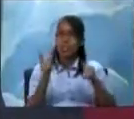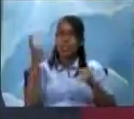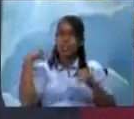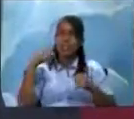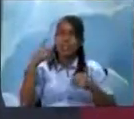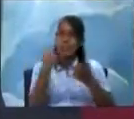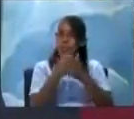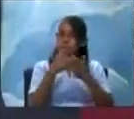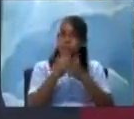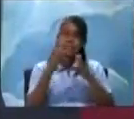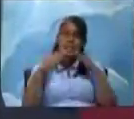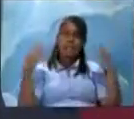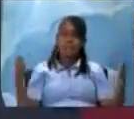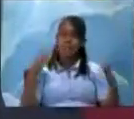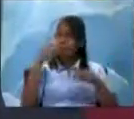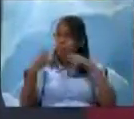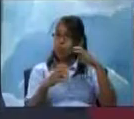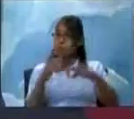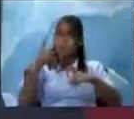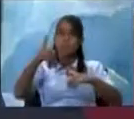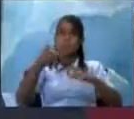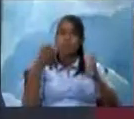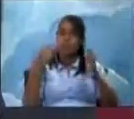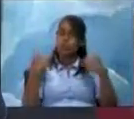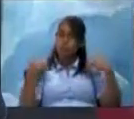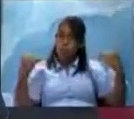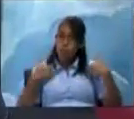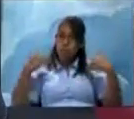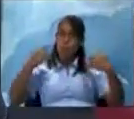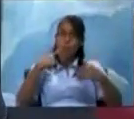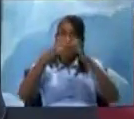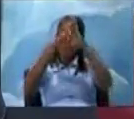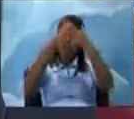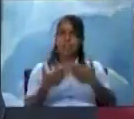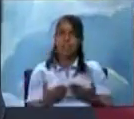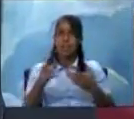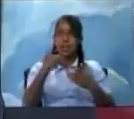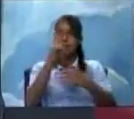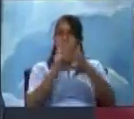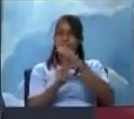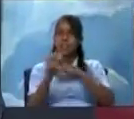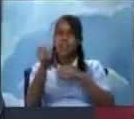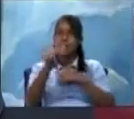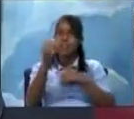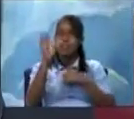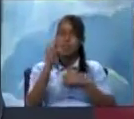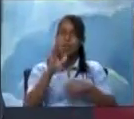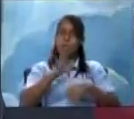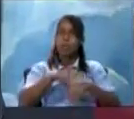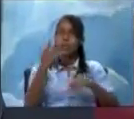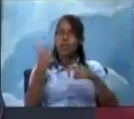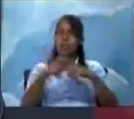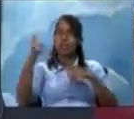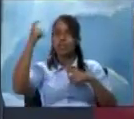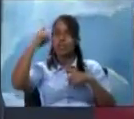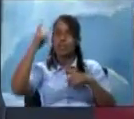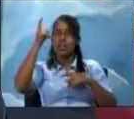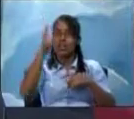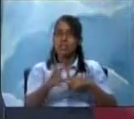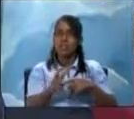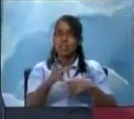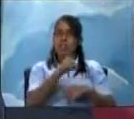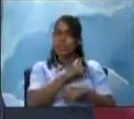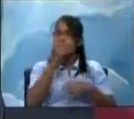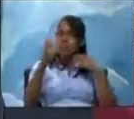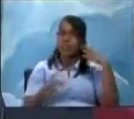y tendrían que pagar grandes consecuencias sufriendo lo que dice la Biblia en el verso 19, porque en aquellos días